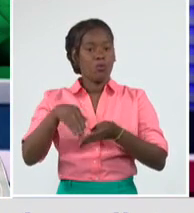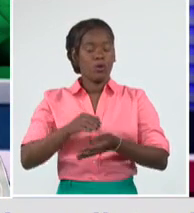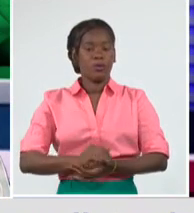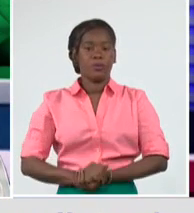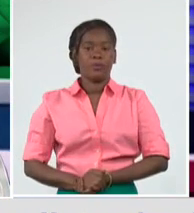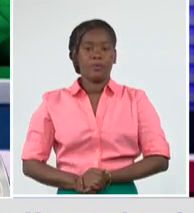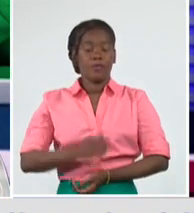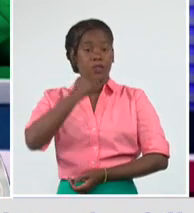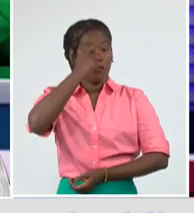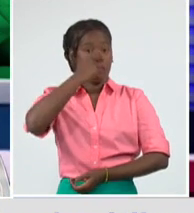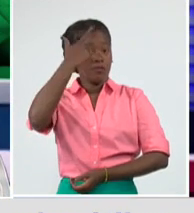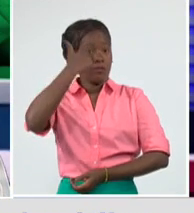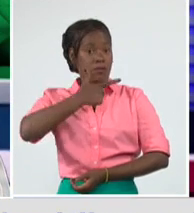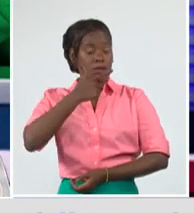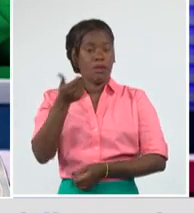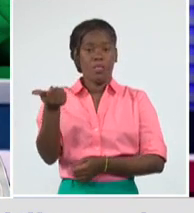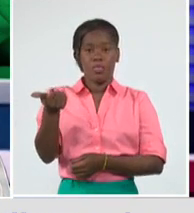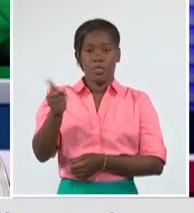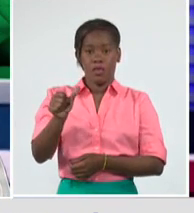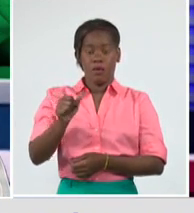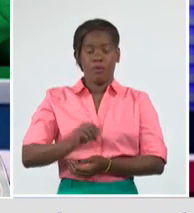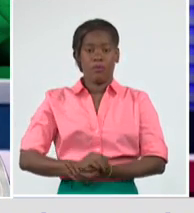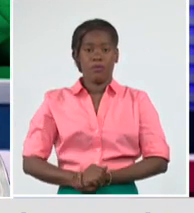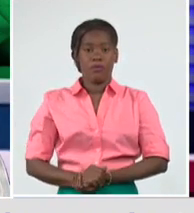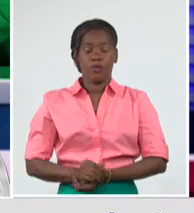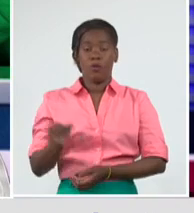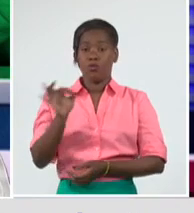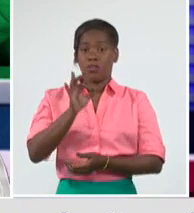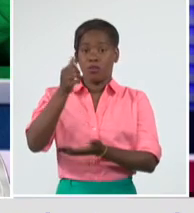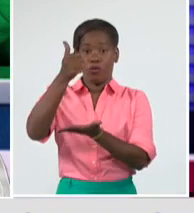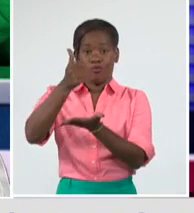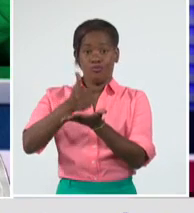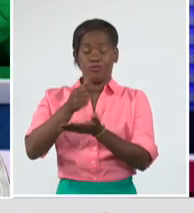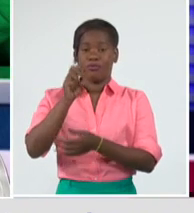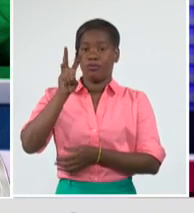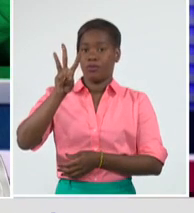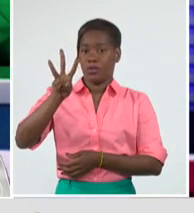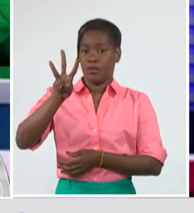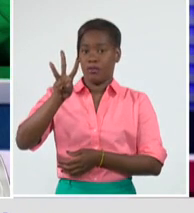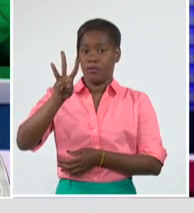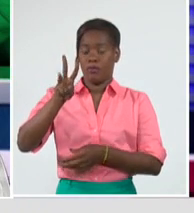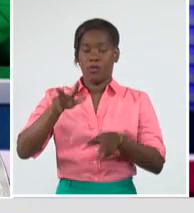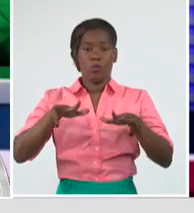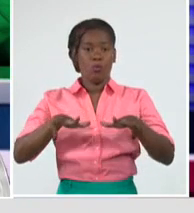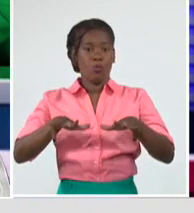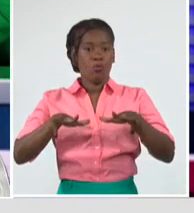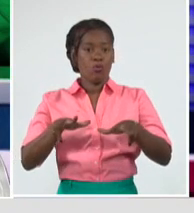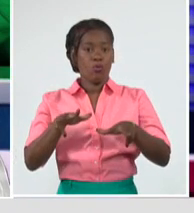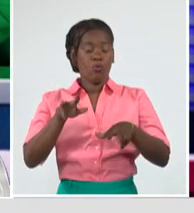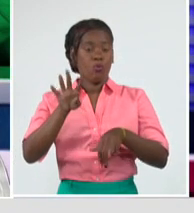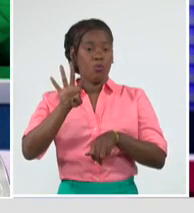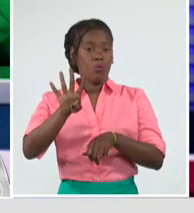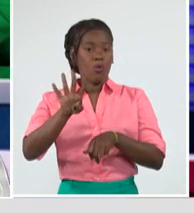fallecidos, del municipio de Ciego de Ávila, 3, de Morón, 4 y de Chamba, 3 también.